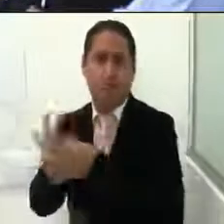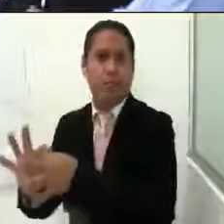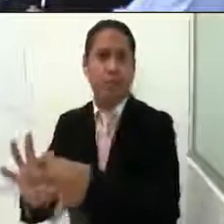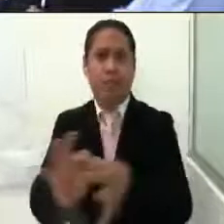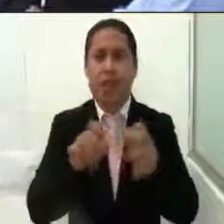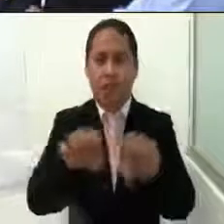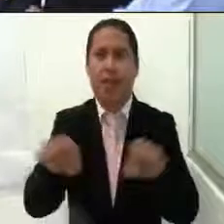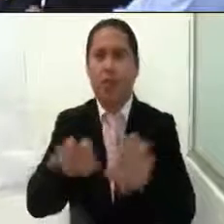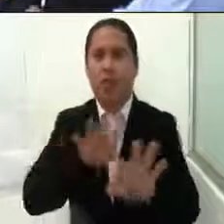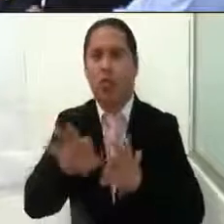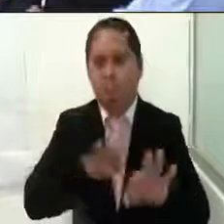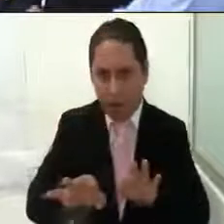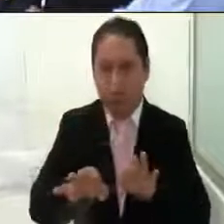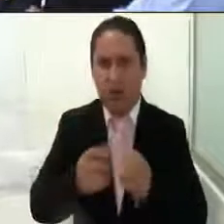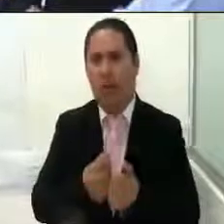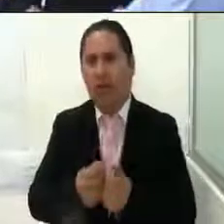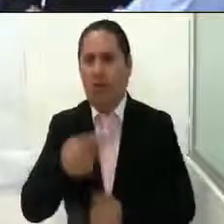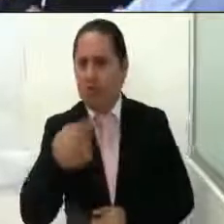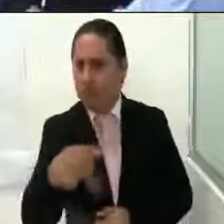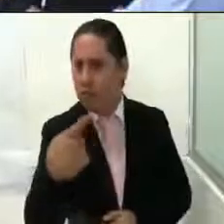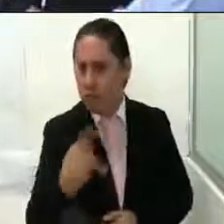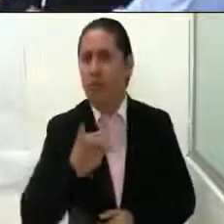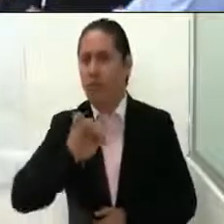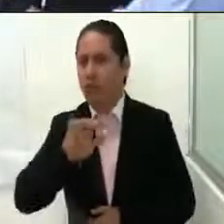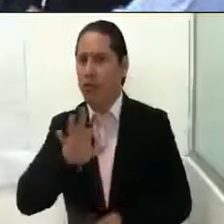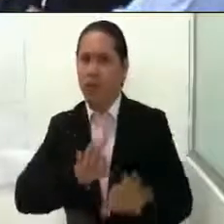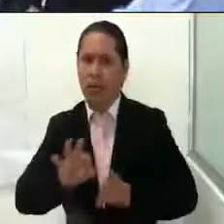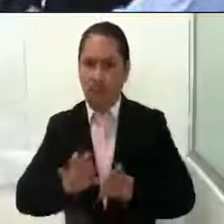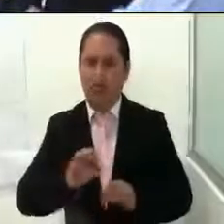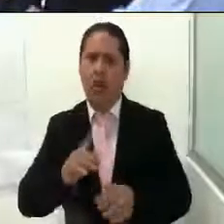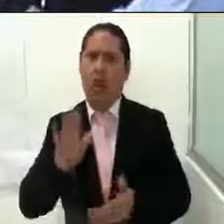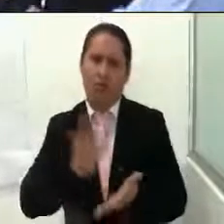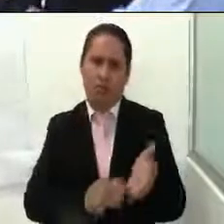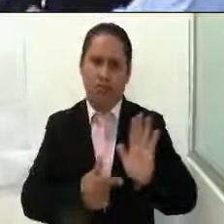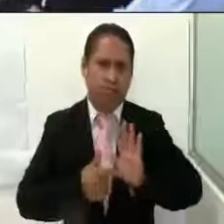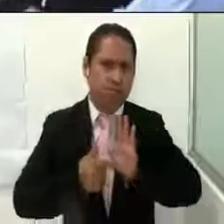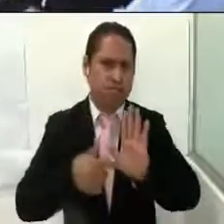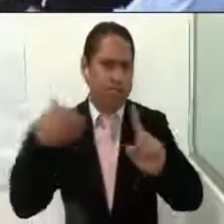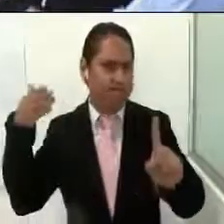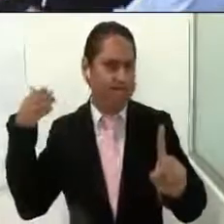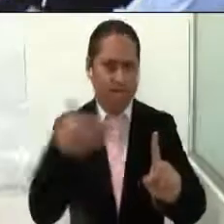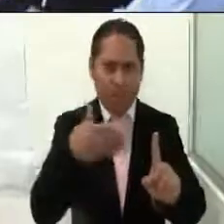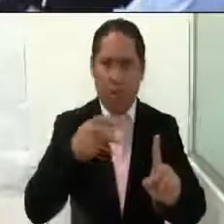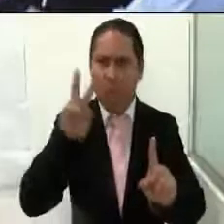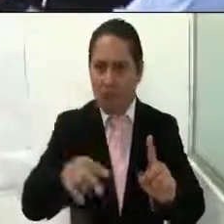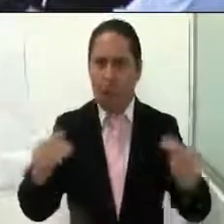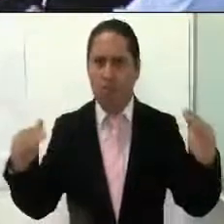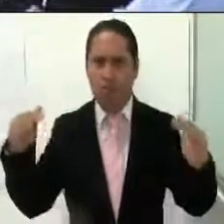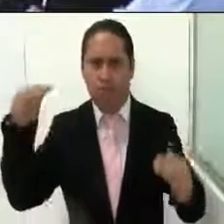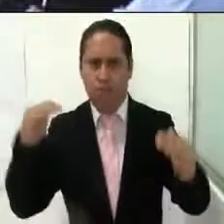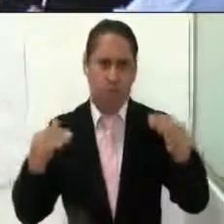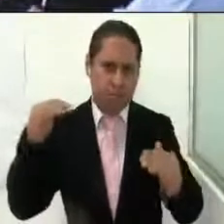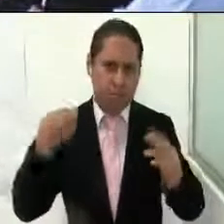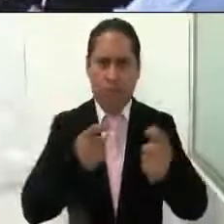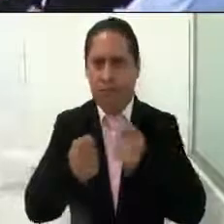de trabajo cuya labor ha permitido dejar plasmado con objetividad la congruencia entre la gestión operativa